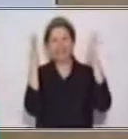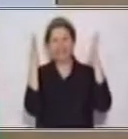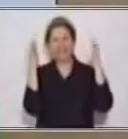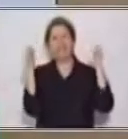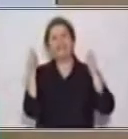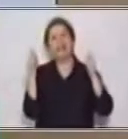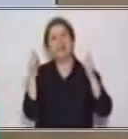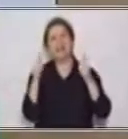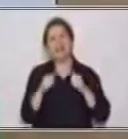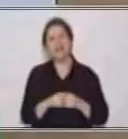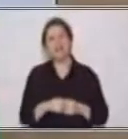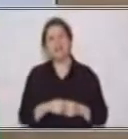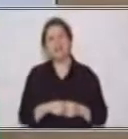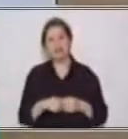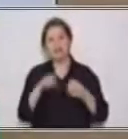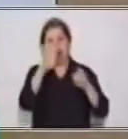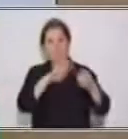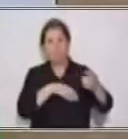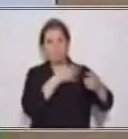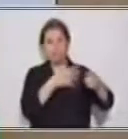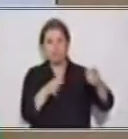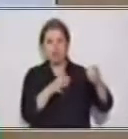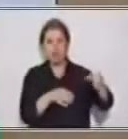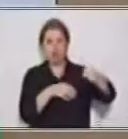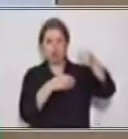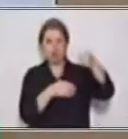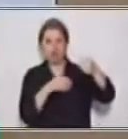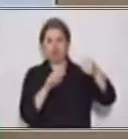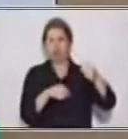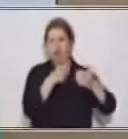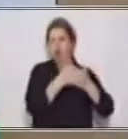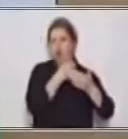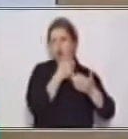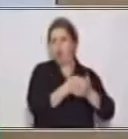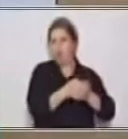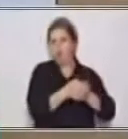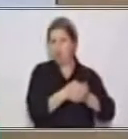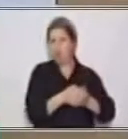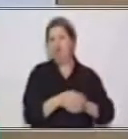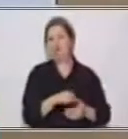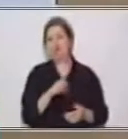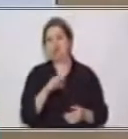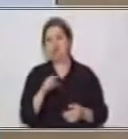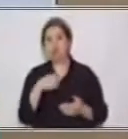La piña la compró a 3 por 10 y gastó 30.